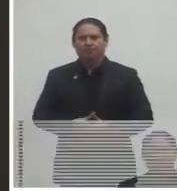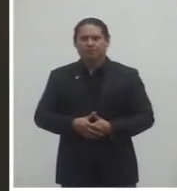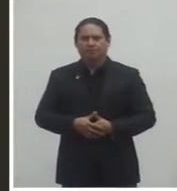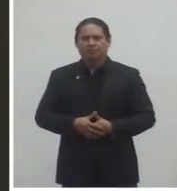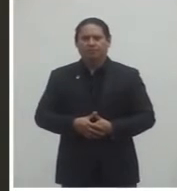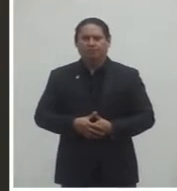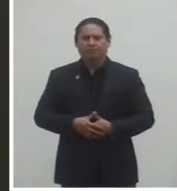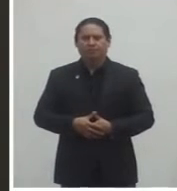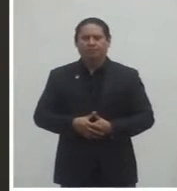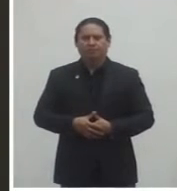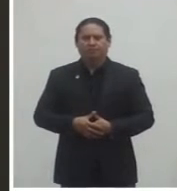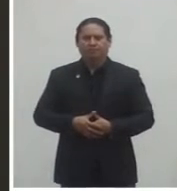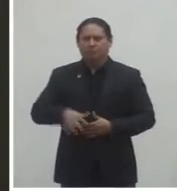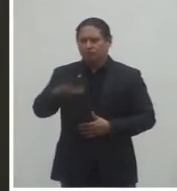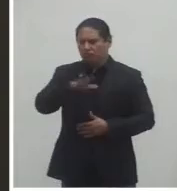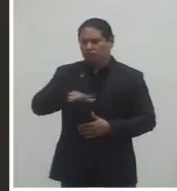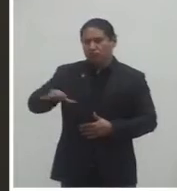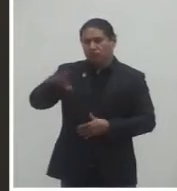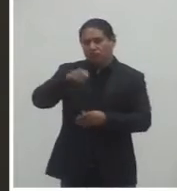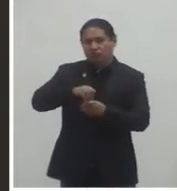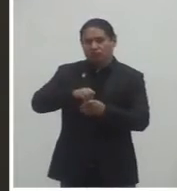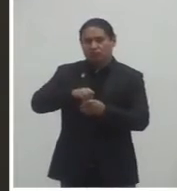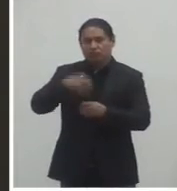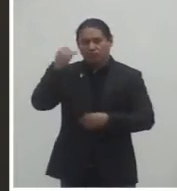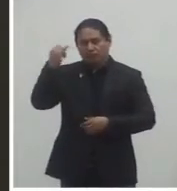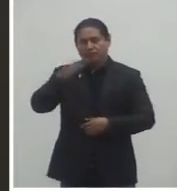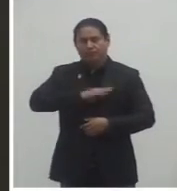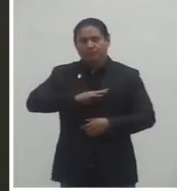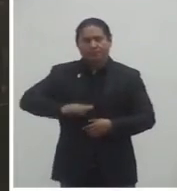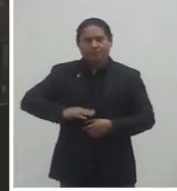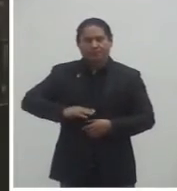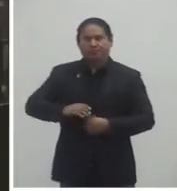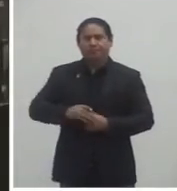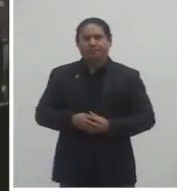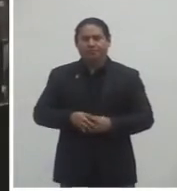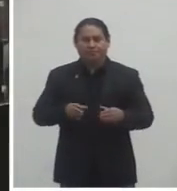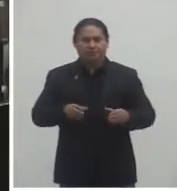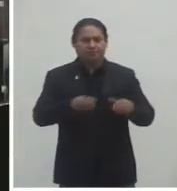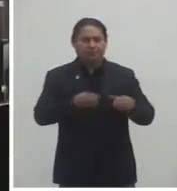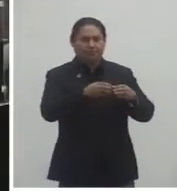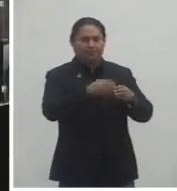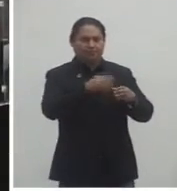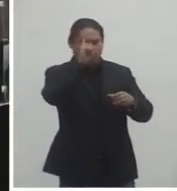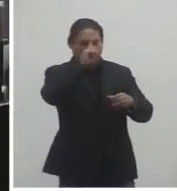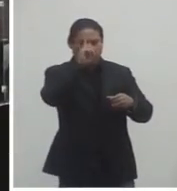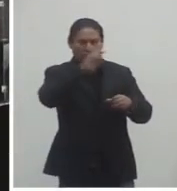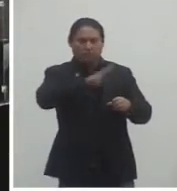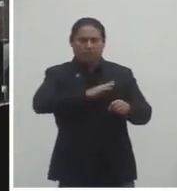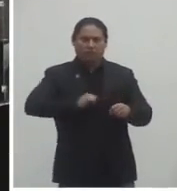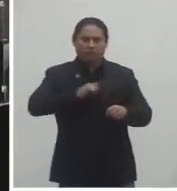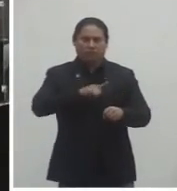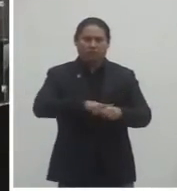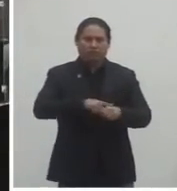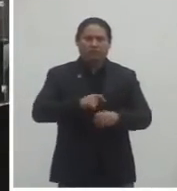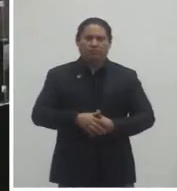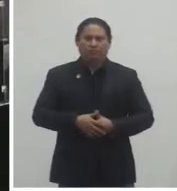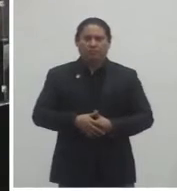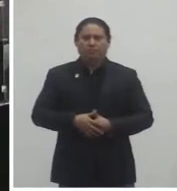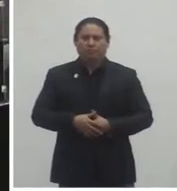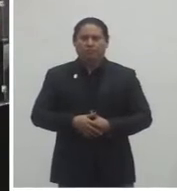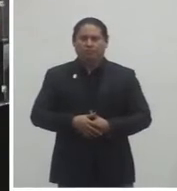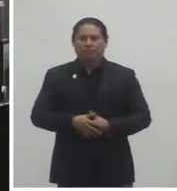mayoría, si no es que todos los municipios donde se integraron consejos,